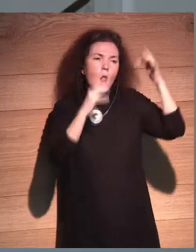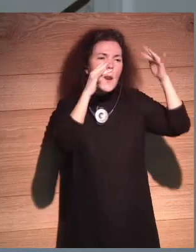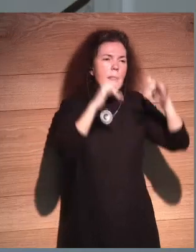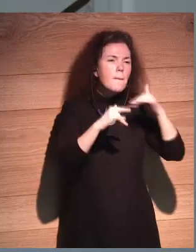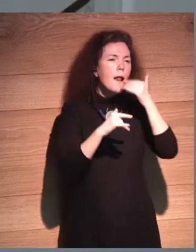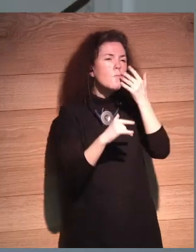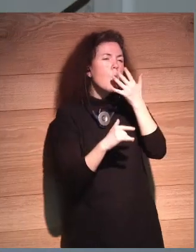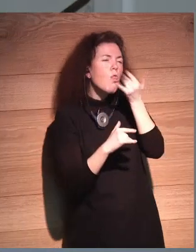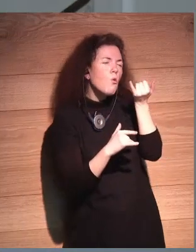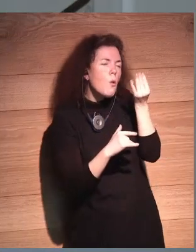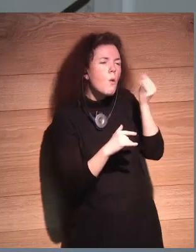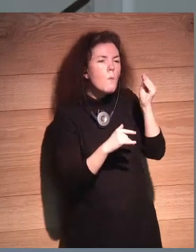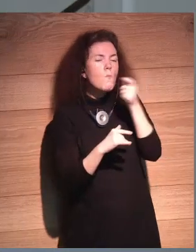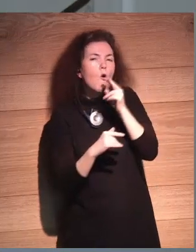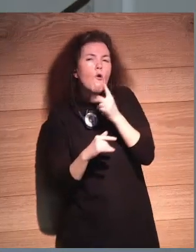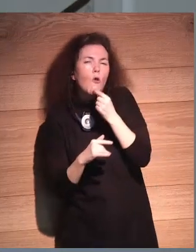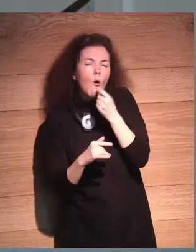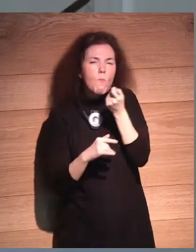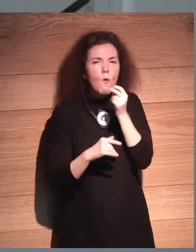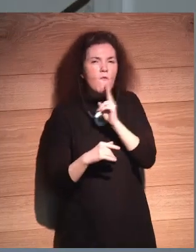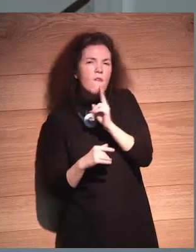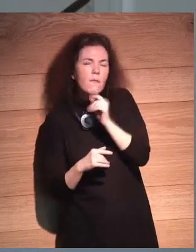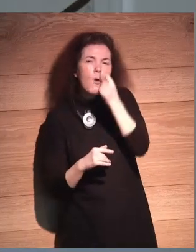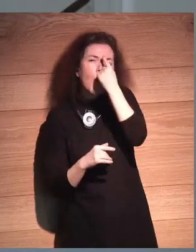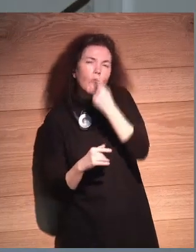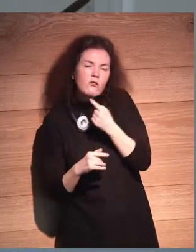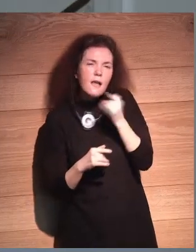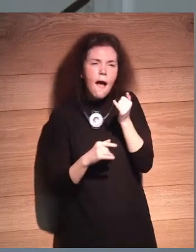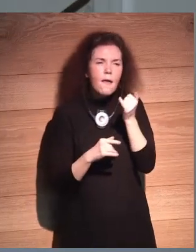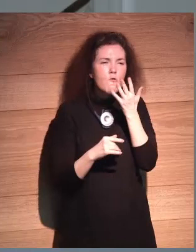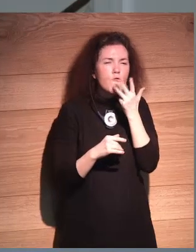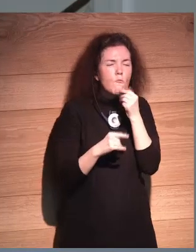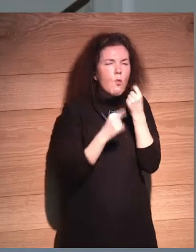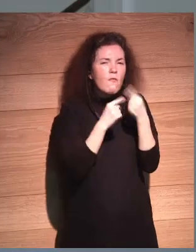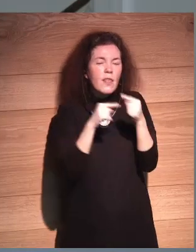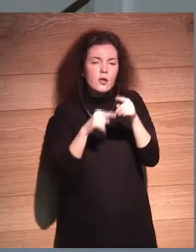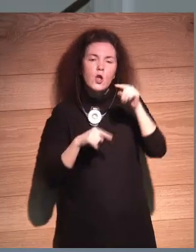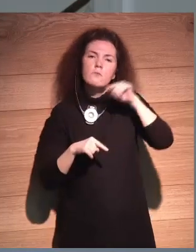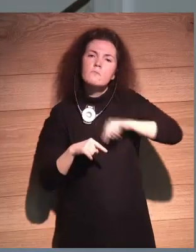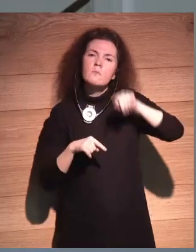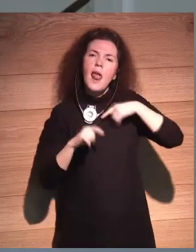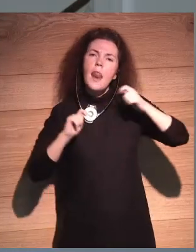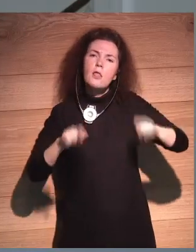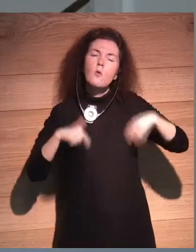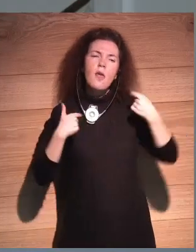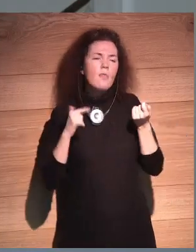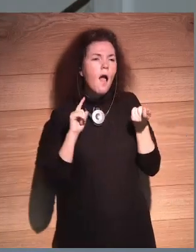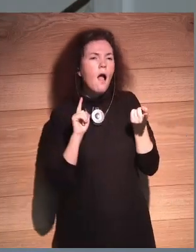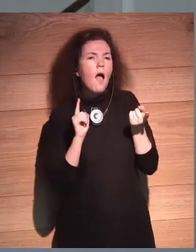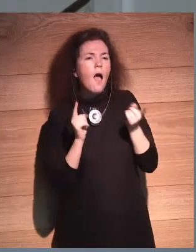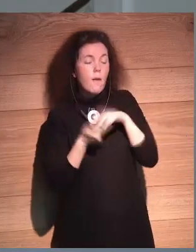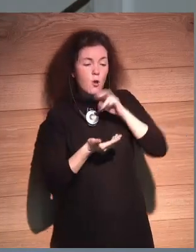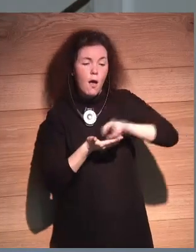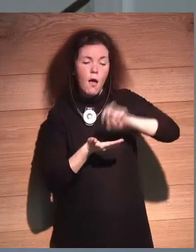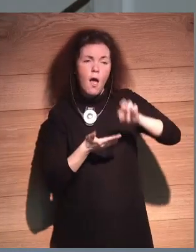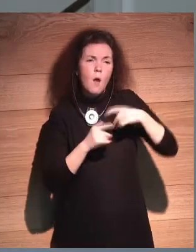azul, algo de rojo, de verde e incluso de rosa. Sentía que la naturaleza iba cambiando a lo largo del